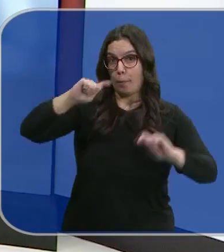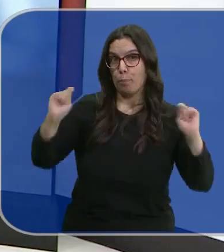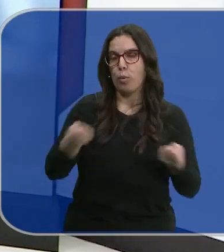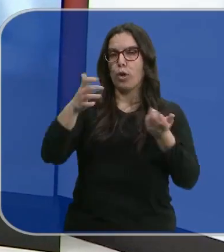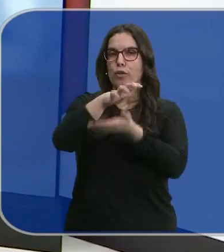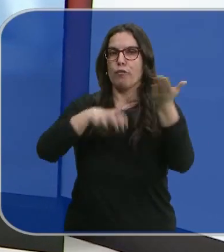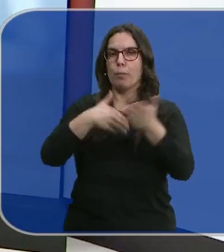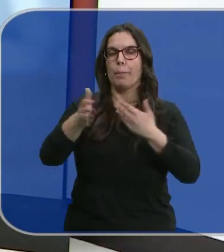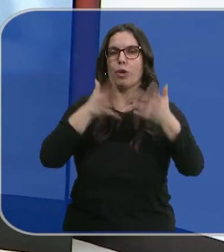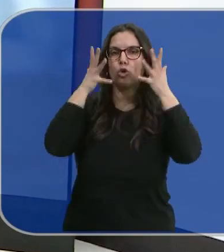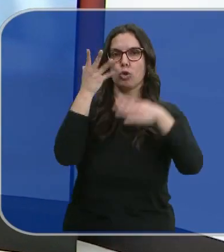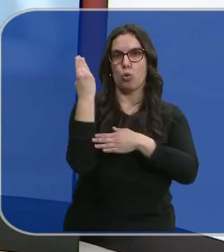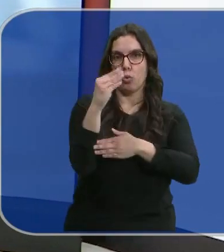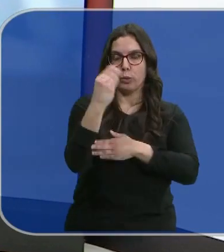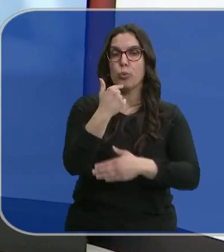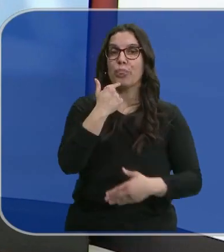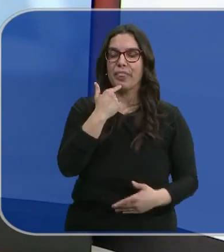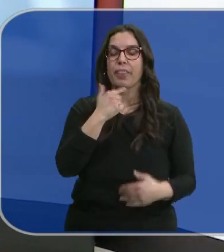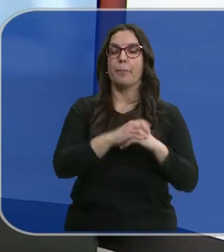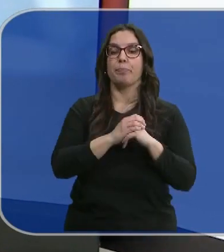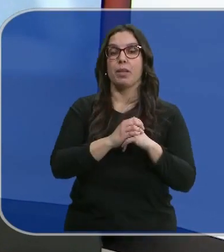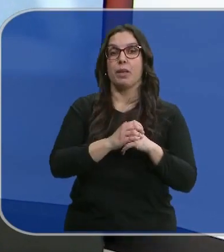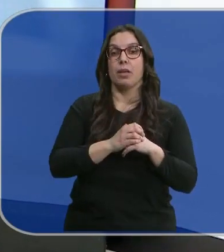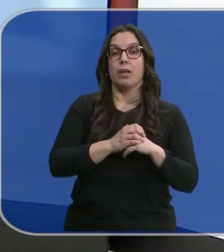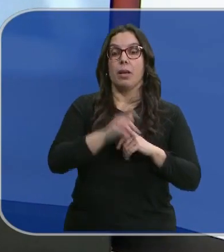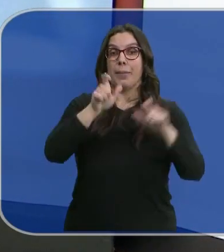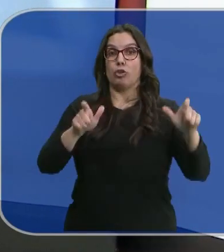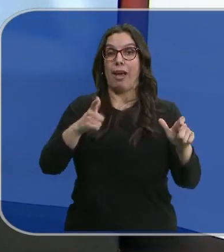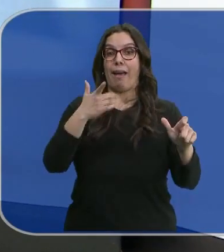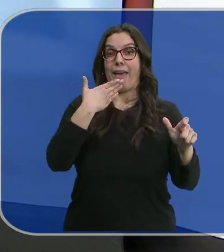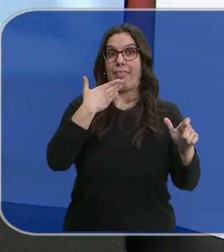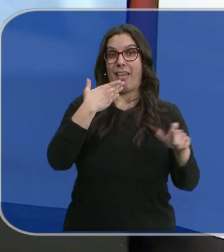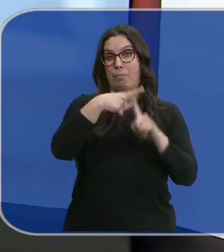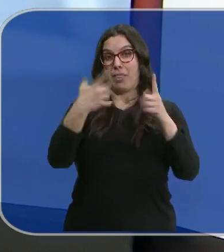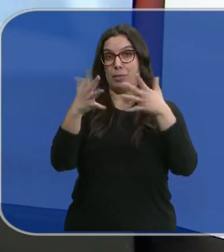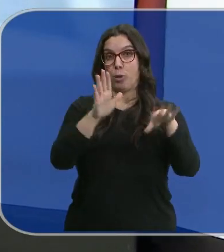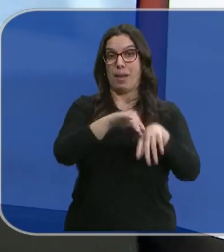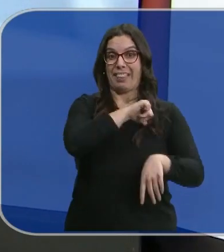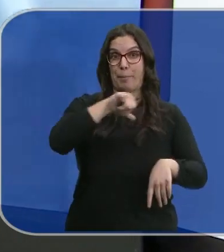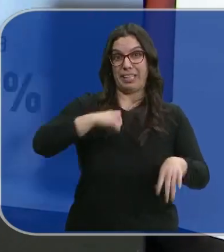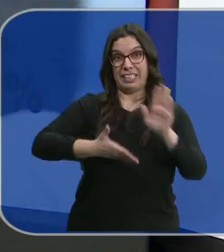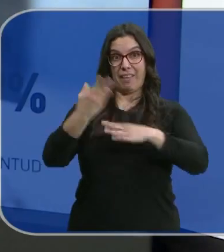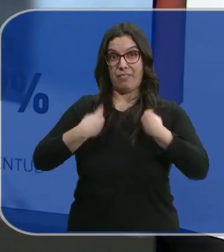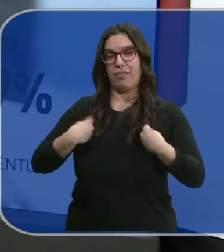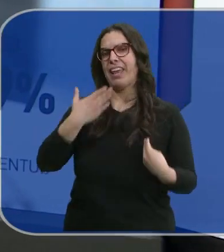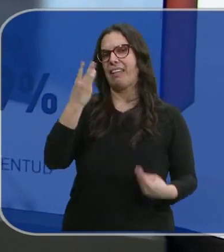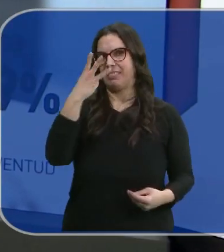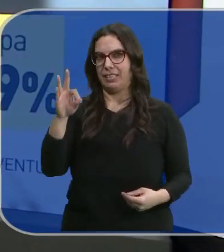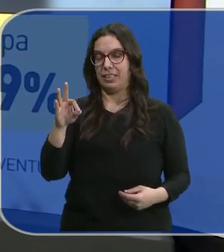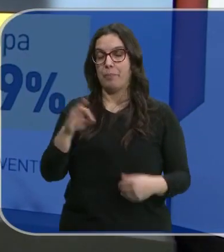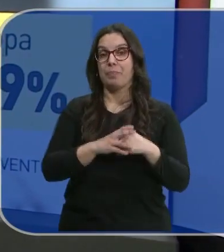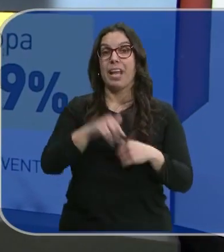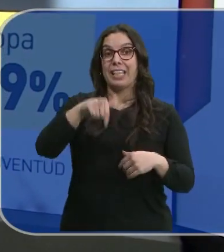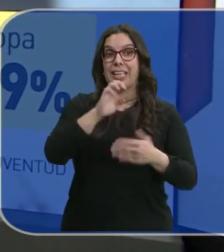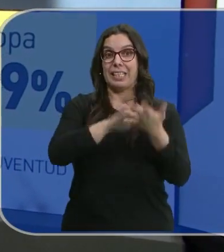el informe del Consejo de la Juventud, en el que señala que la edad media para independizarse está en los 30 años. En Castilla y León, solo 14 de